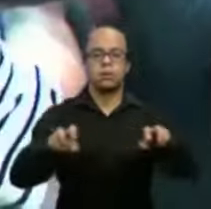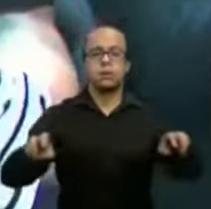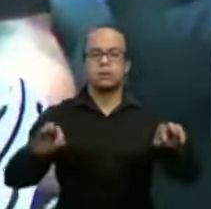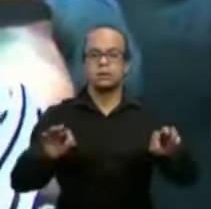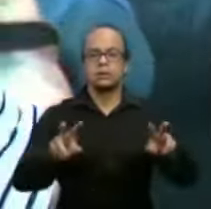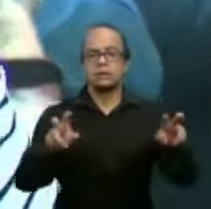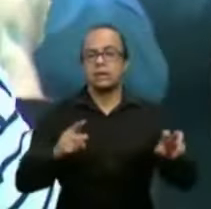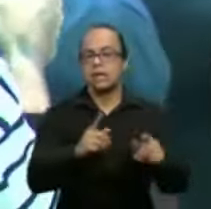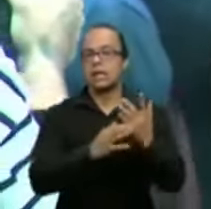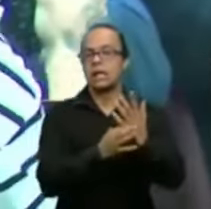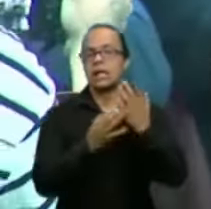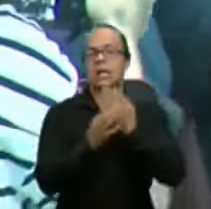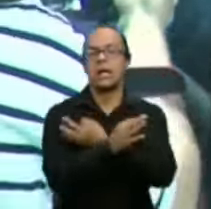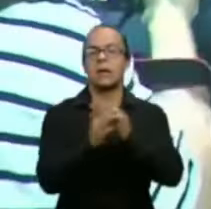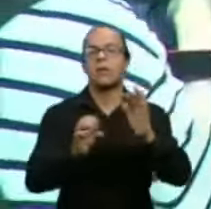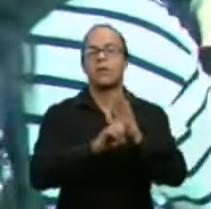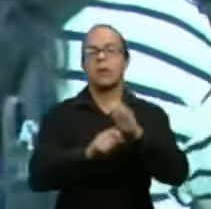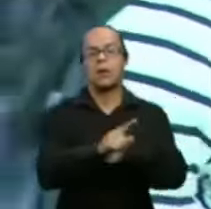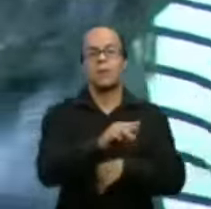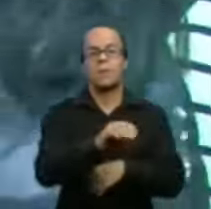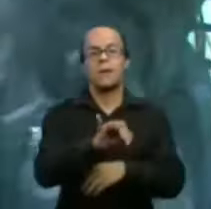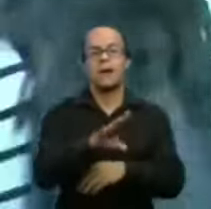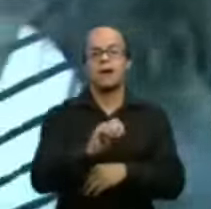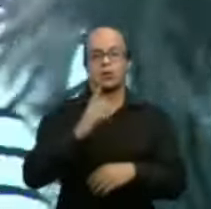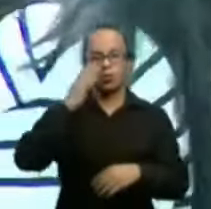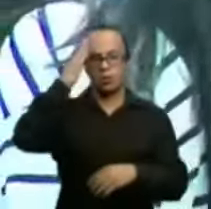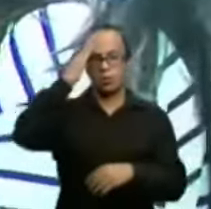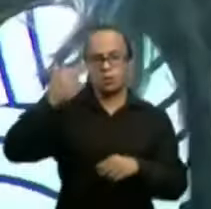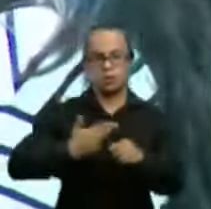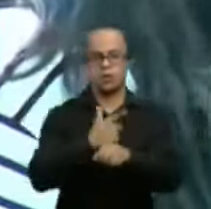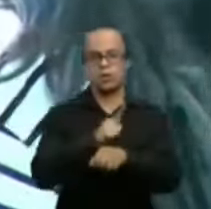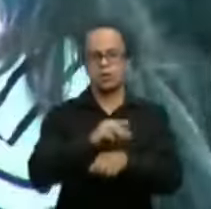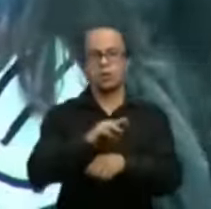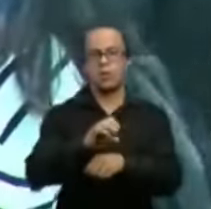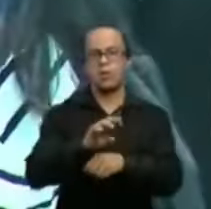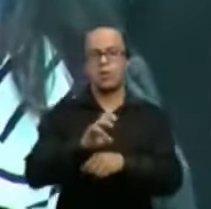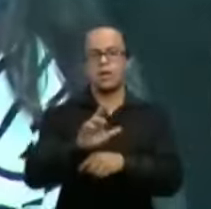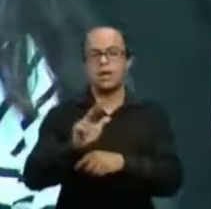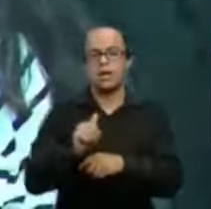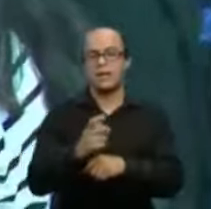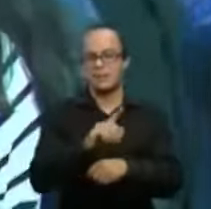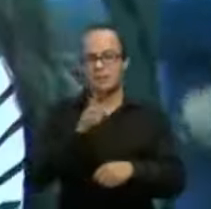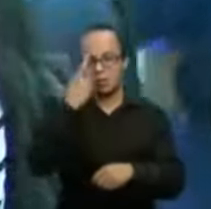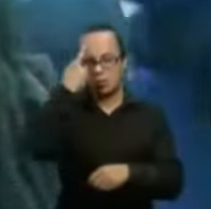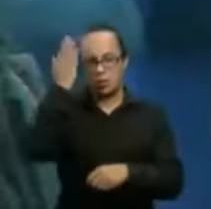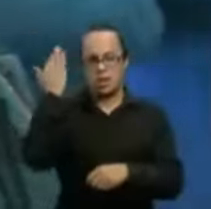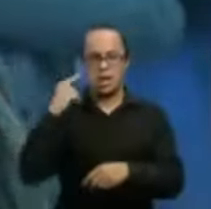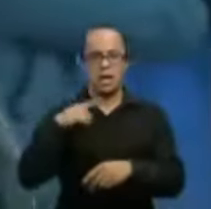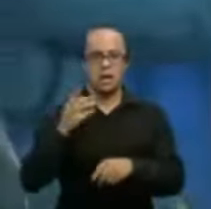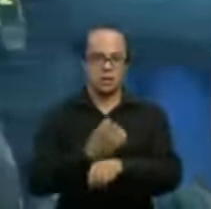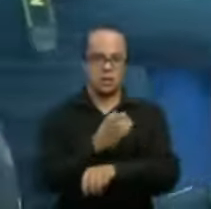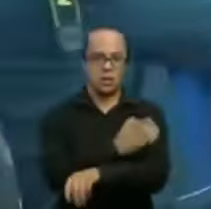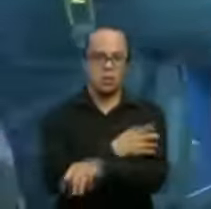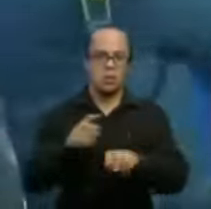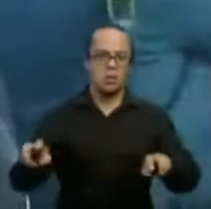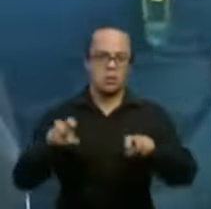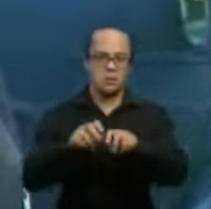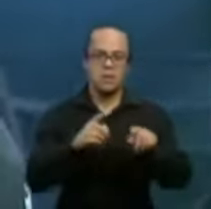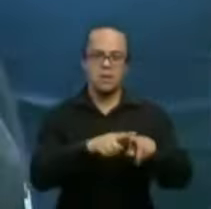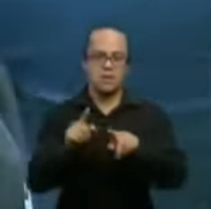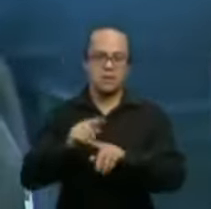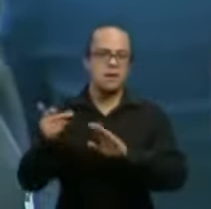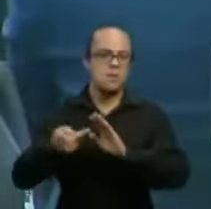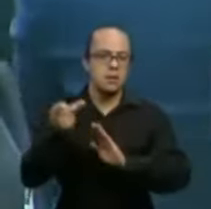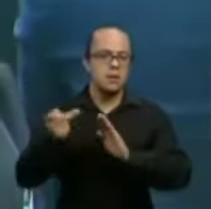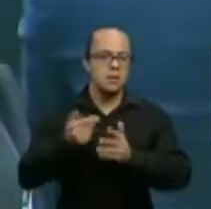mensaje que dará. Vemos a Mario Delgado, dirigente nacional de Morena, que también, recordemos, la acompañó en varias oportunidades de